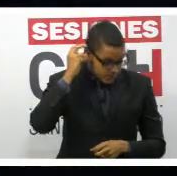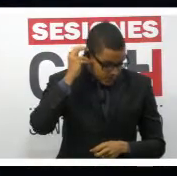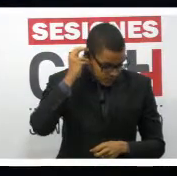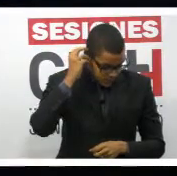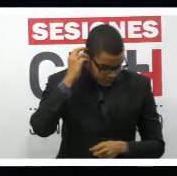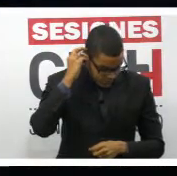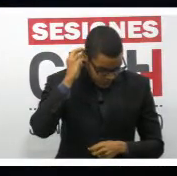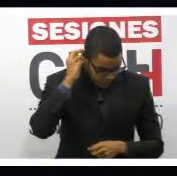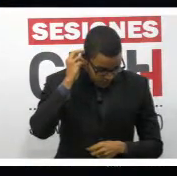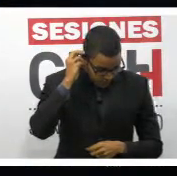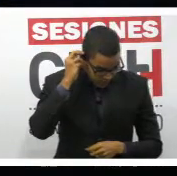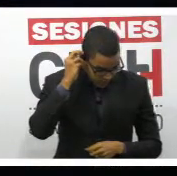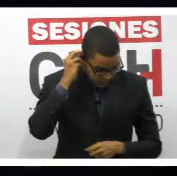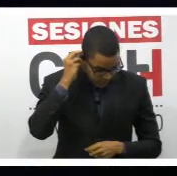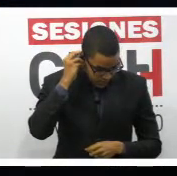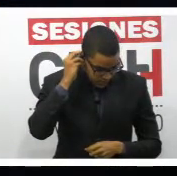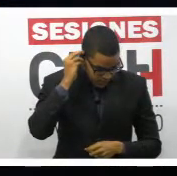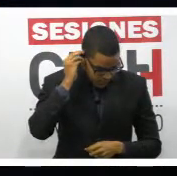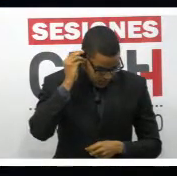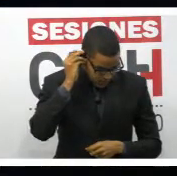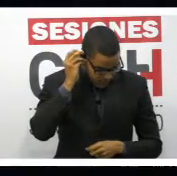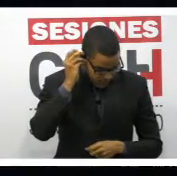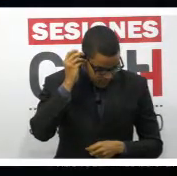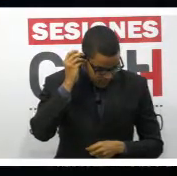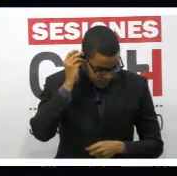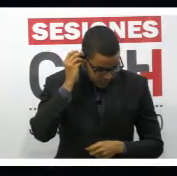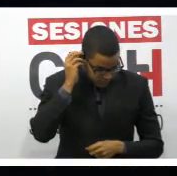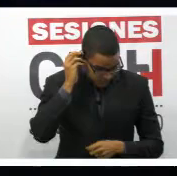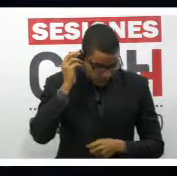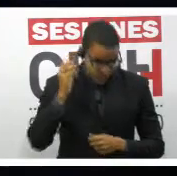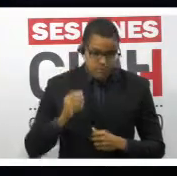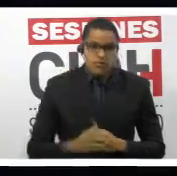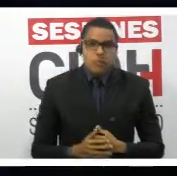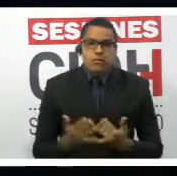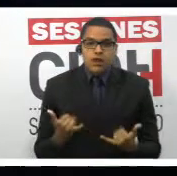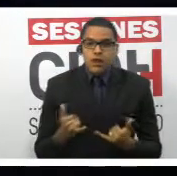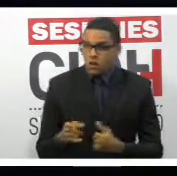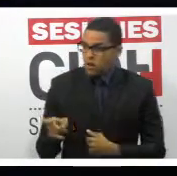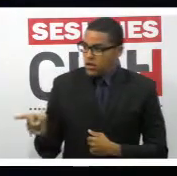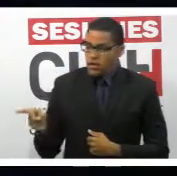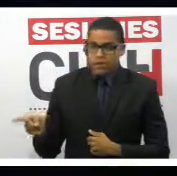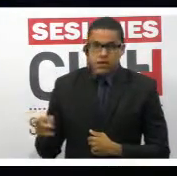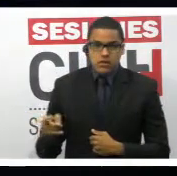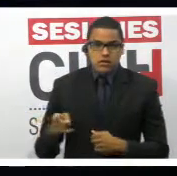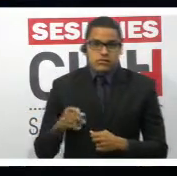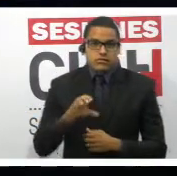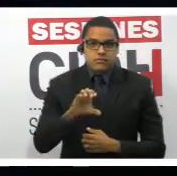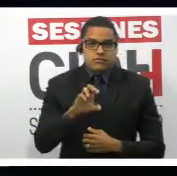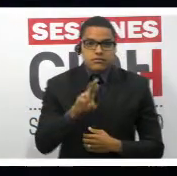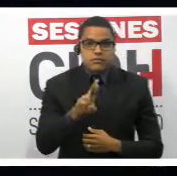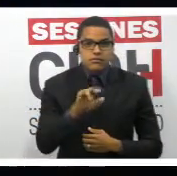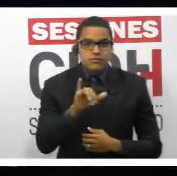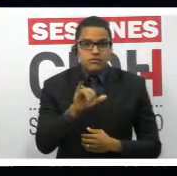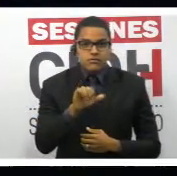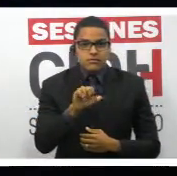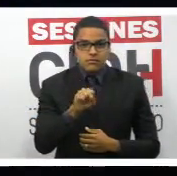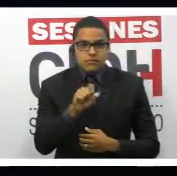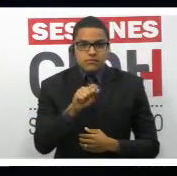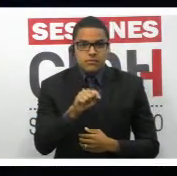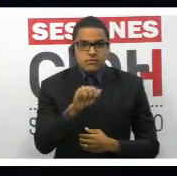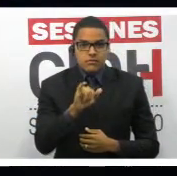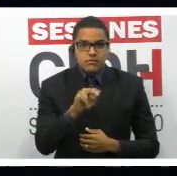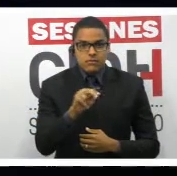palabra a mi compañera cristina franco de república dominicana muy buenos días